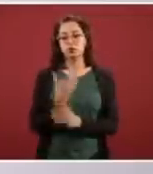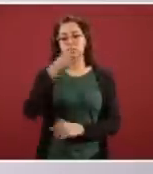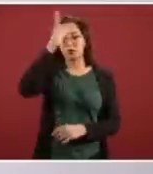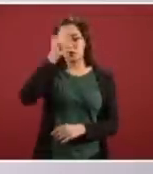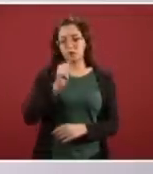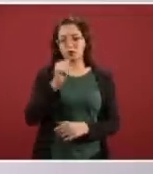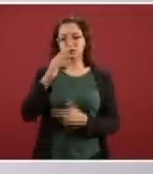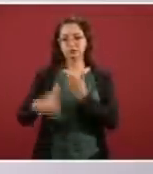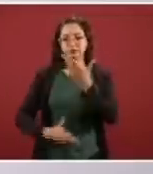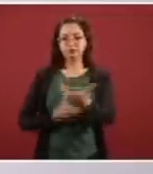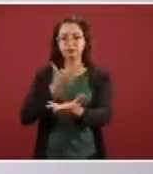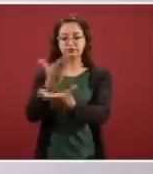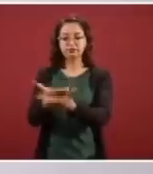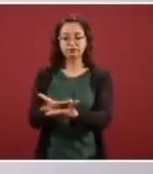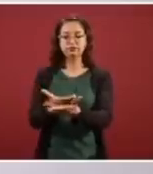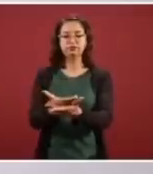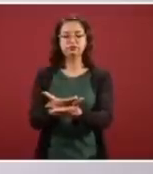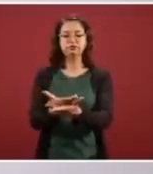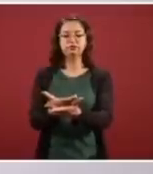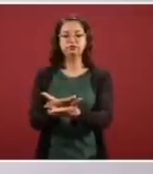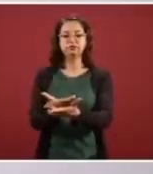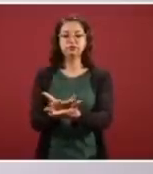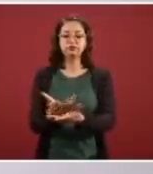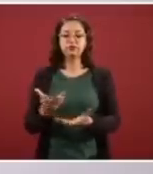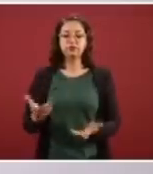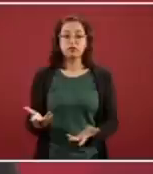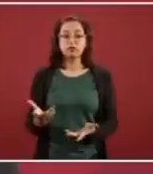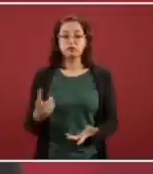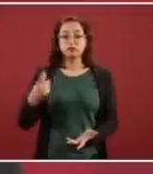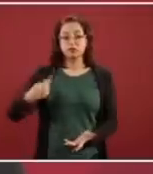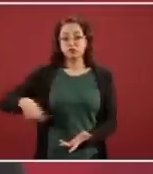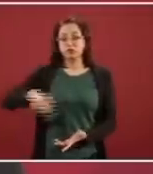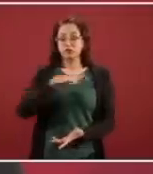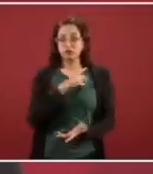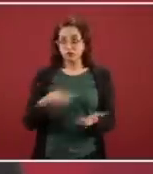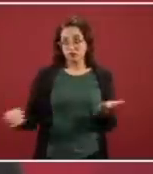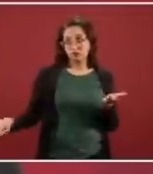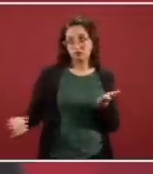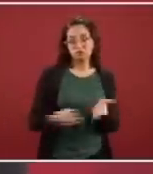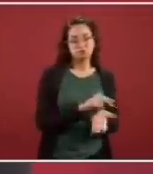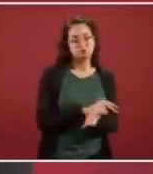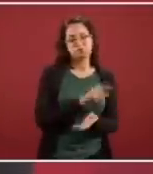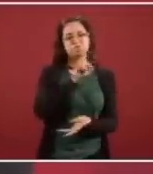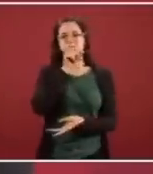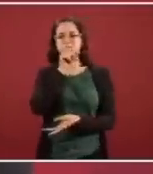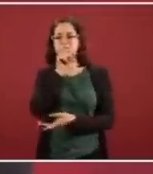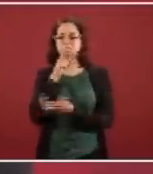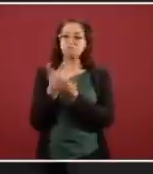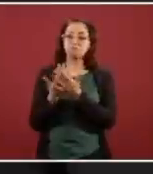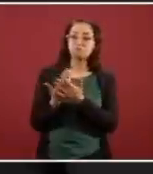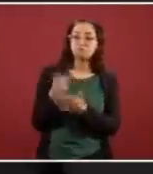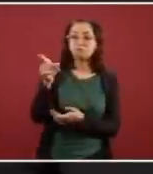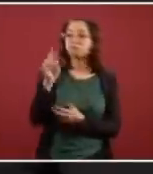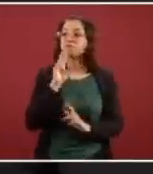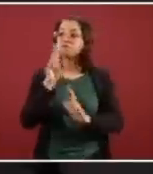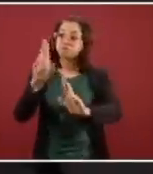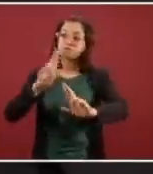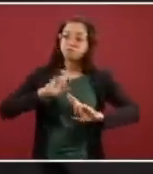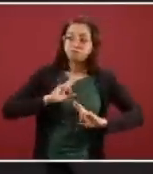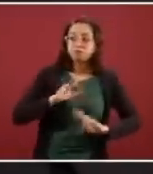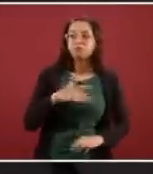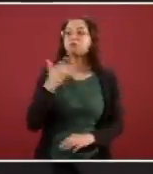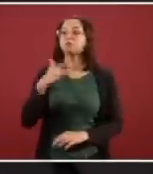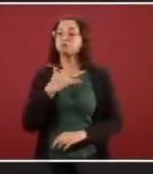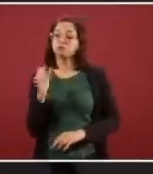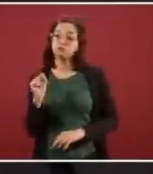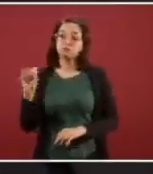y se puso como condición que no se firmaba nada hasta que ellos no dieran